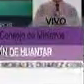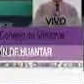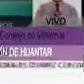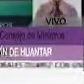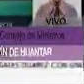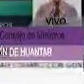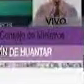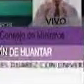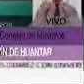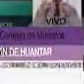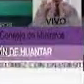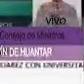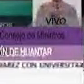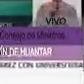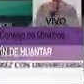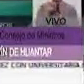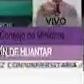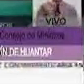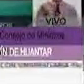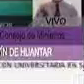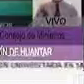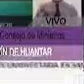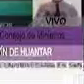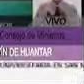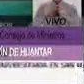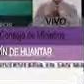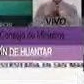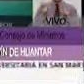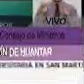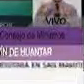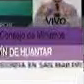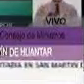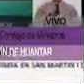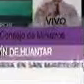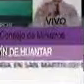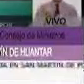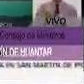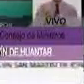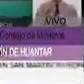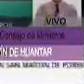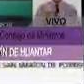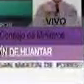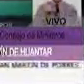el caso Chavín de Huántar en la Corte Superior de Justicia de Lima.